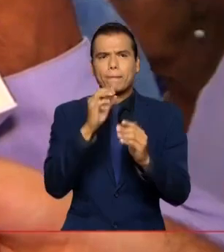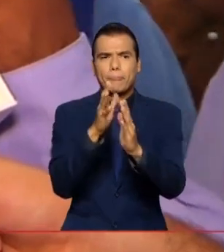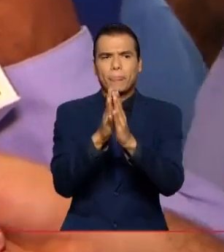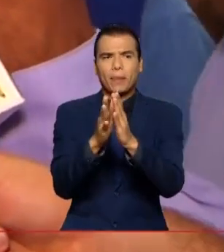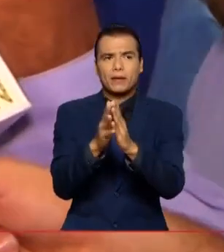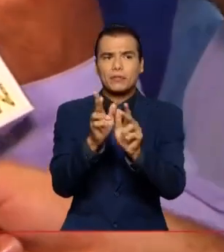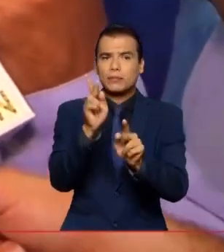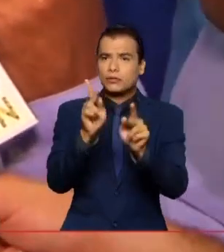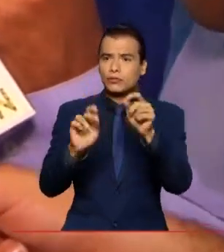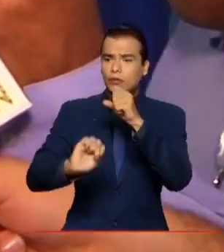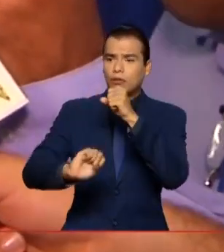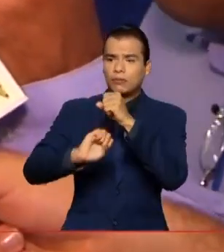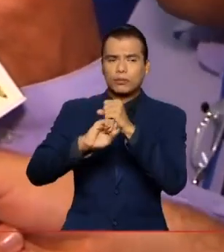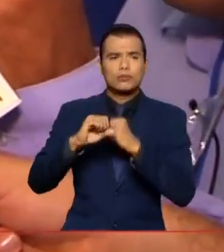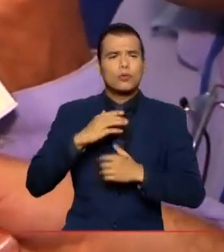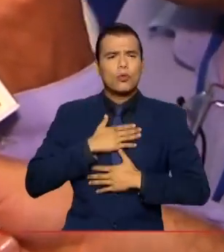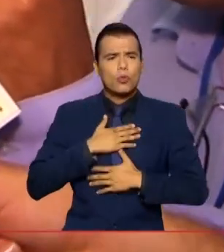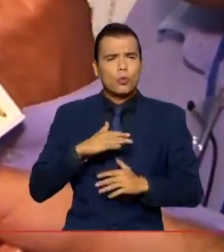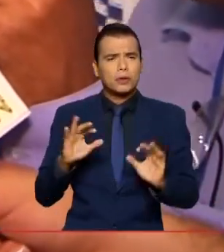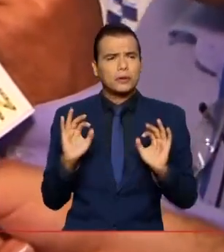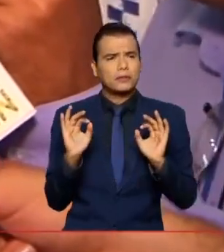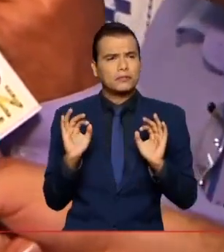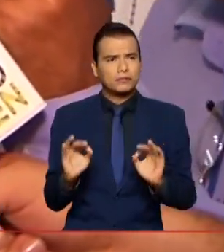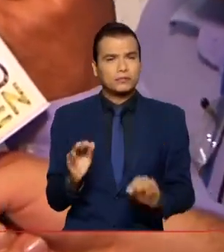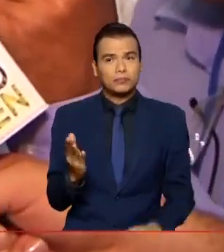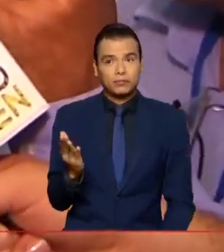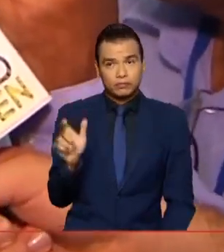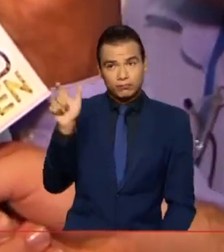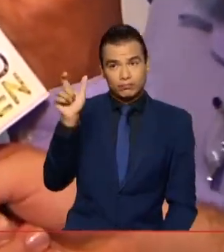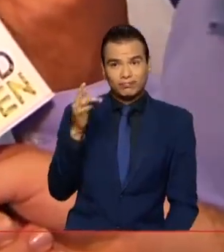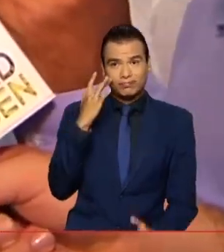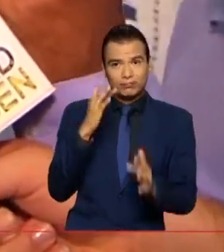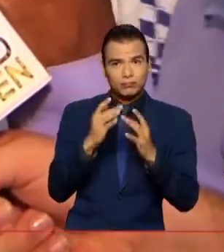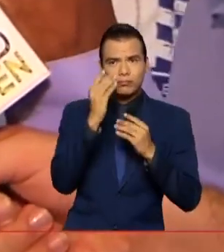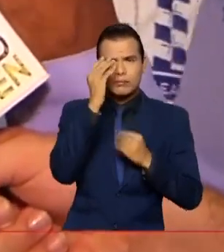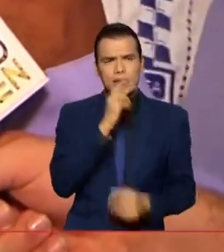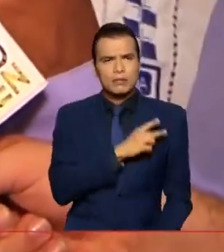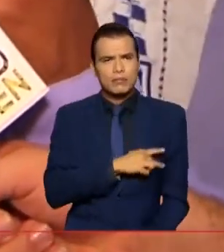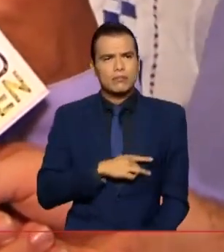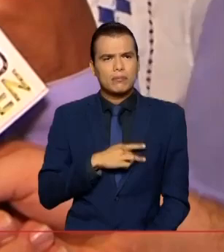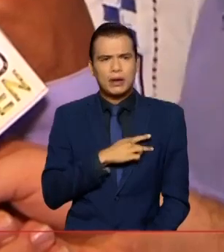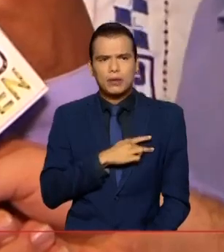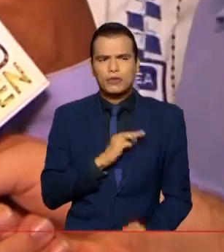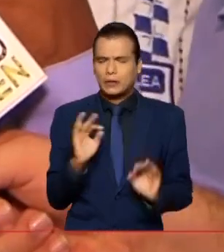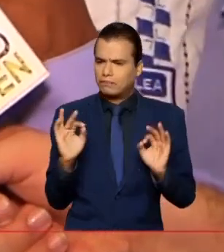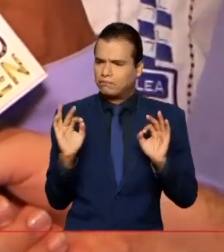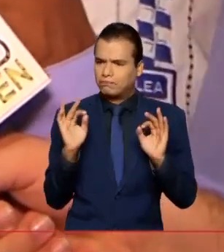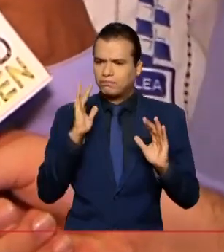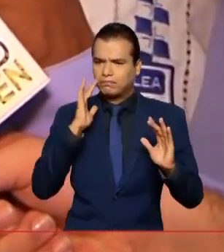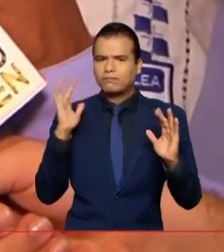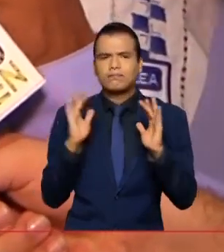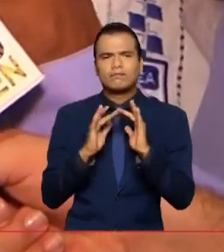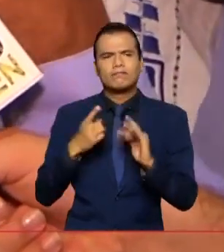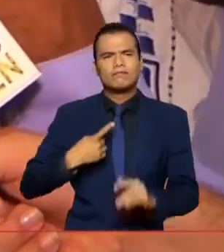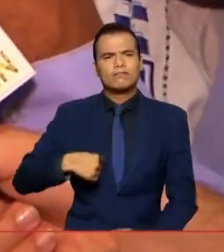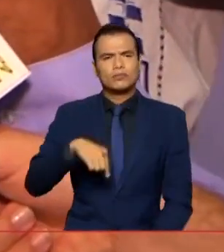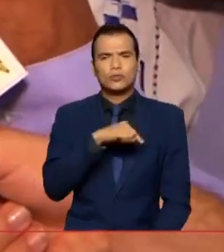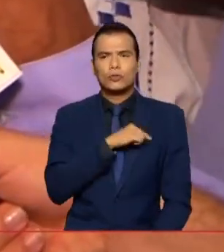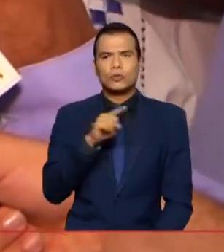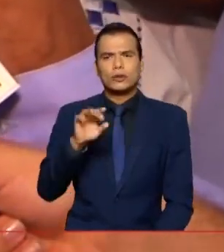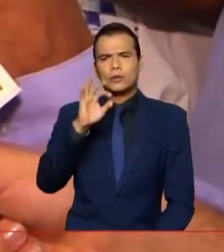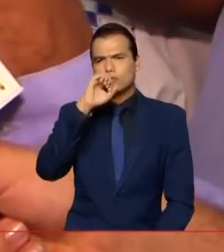Es un hombre que se identifica con el partido Mira principalmente por sus principios, sus valores, su honestidad. Es un hombre de familia, es un